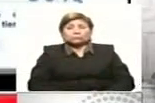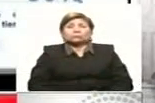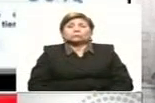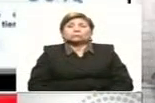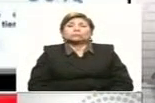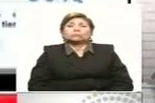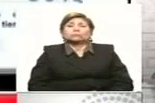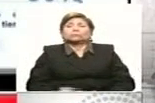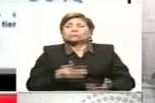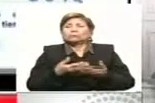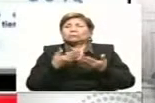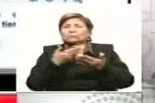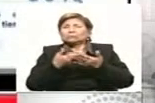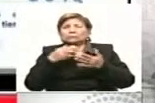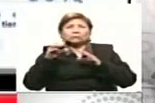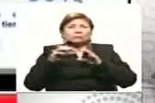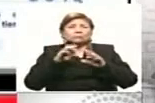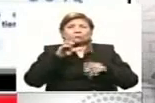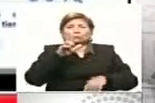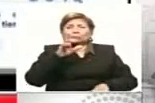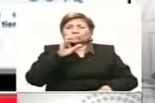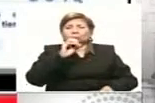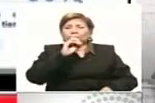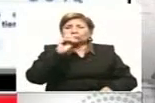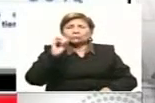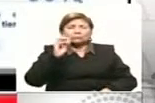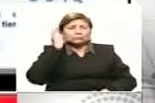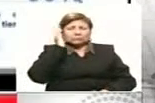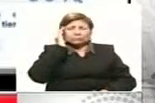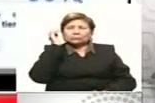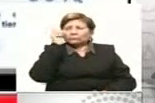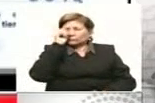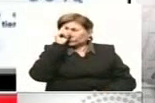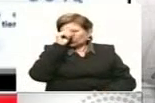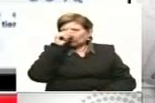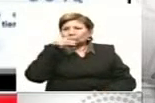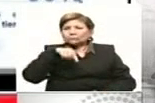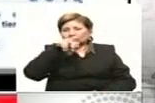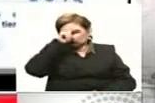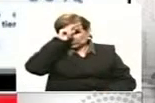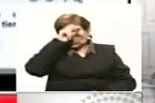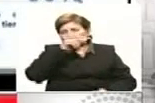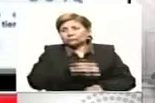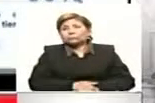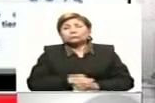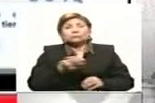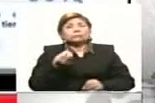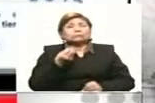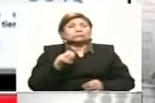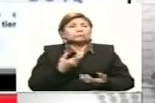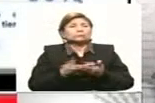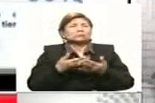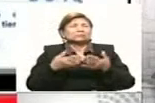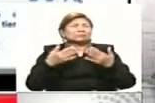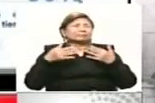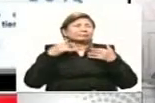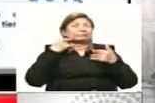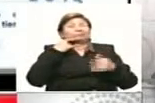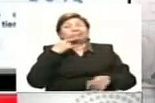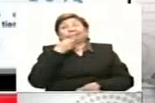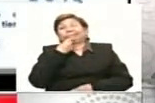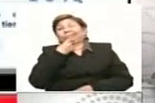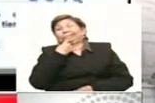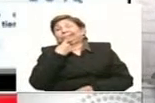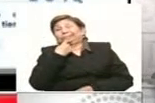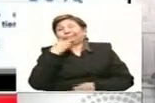La aspiración era hacerlo al 30%. Sabemos que es difícil en nuestro país porque hay muchos prejuicios,